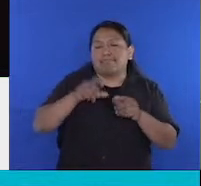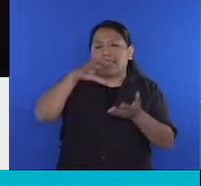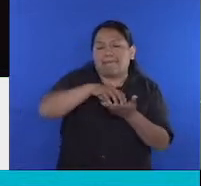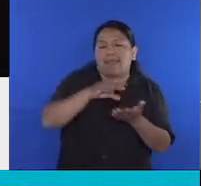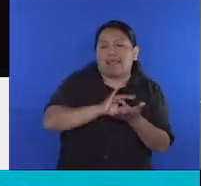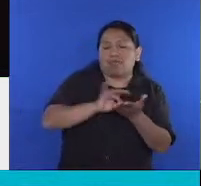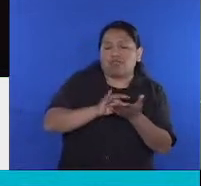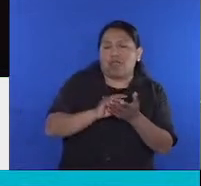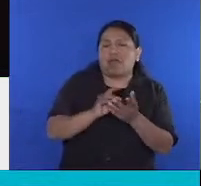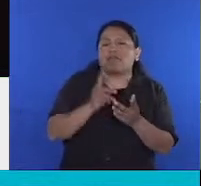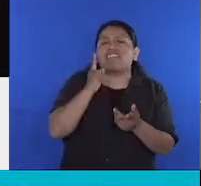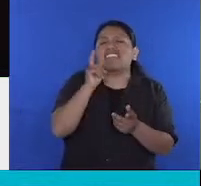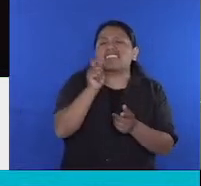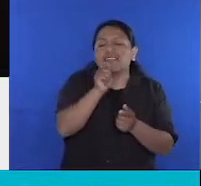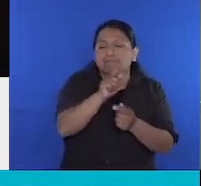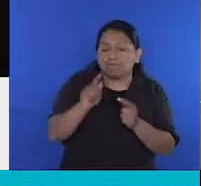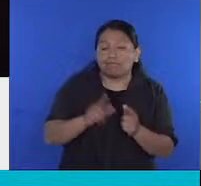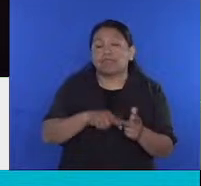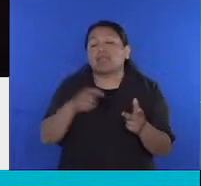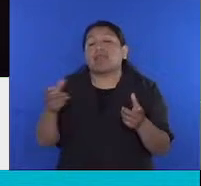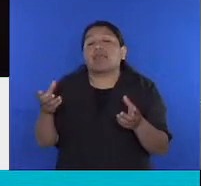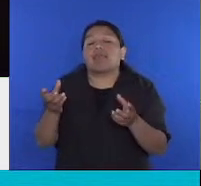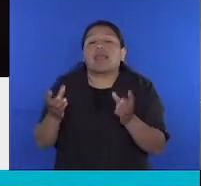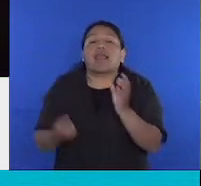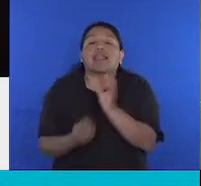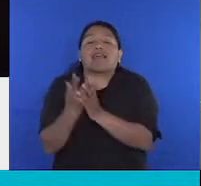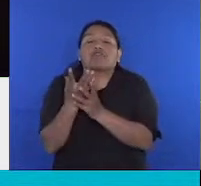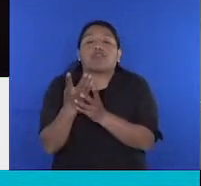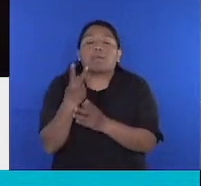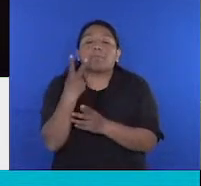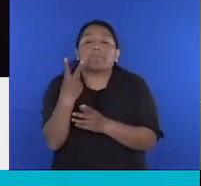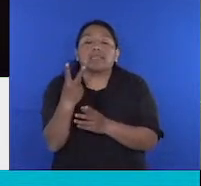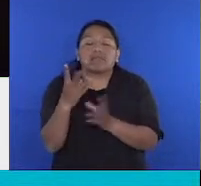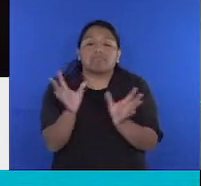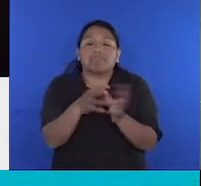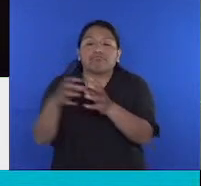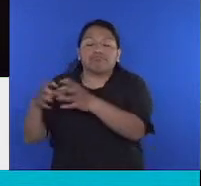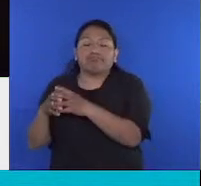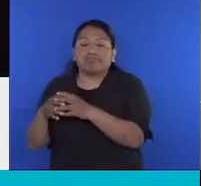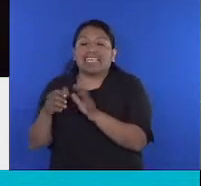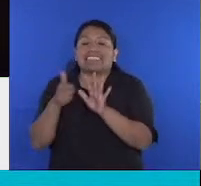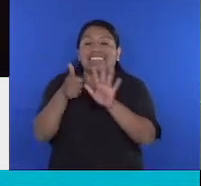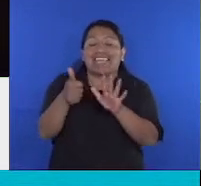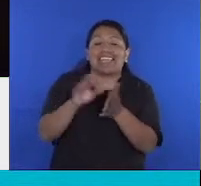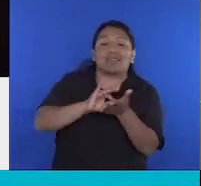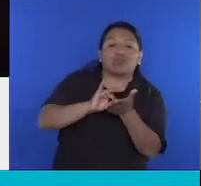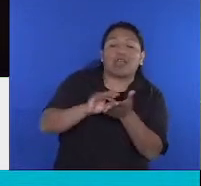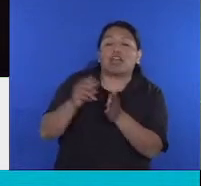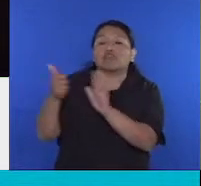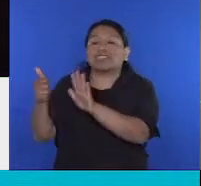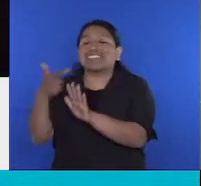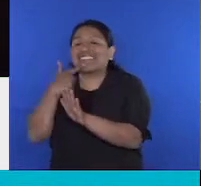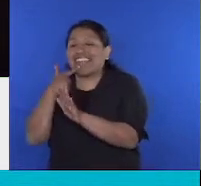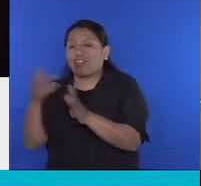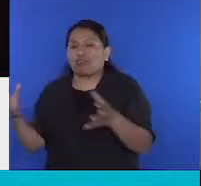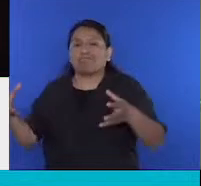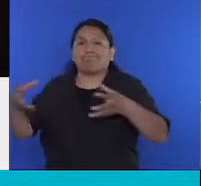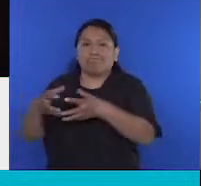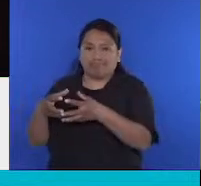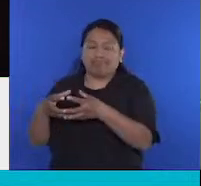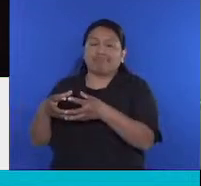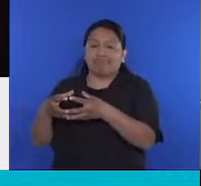comisión bicameral con 6 diputados y 6 senadores que tuviera facultades para